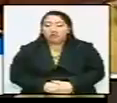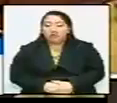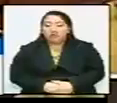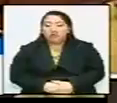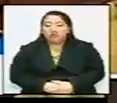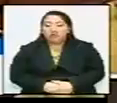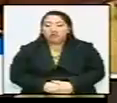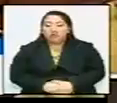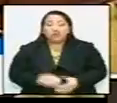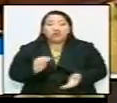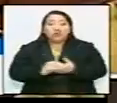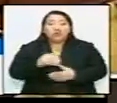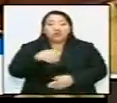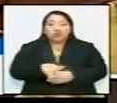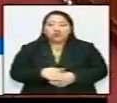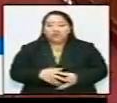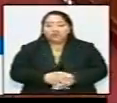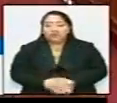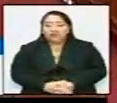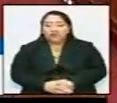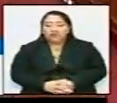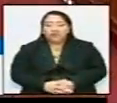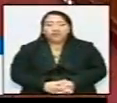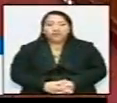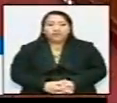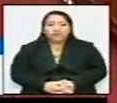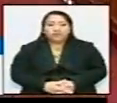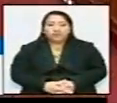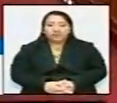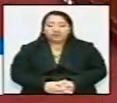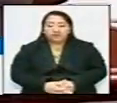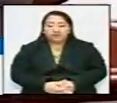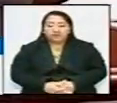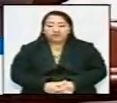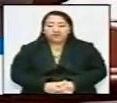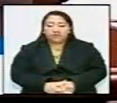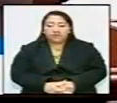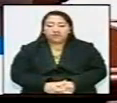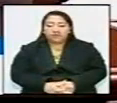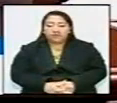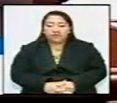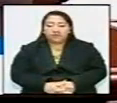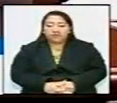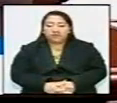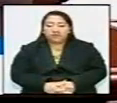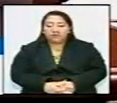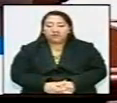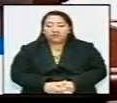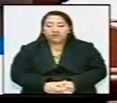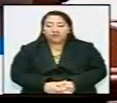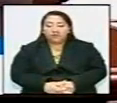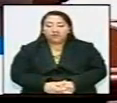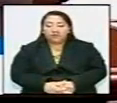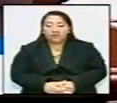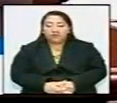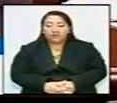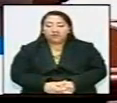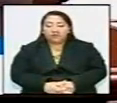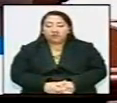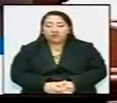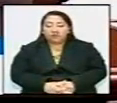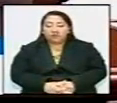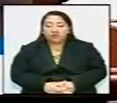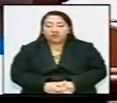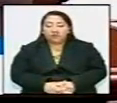acción que corresponde a este informe. Gracias. Gracias, congresista Janet Sánchez. Tiene la palabra la congresista